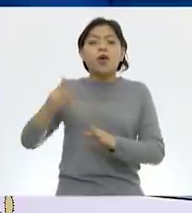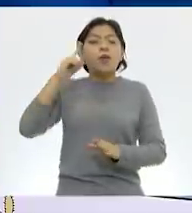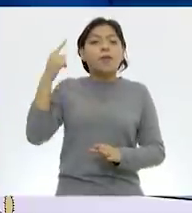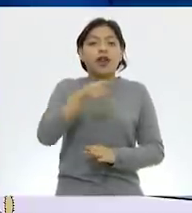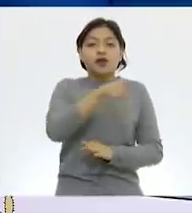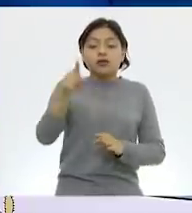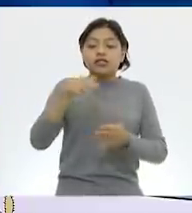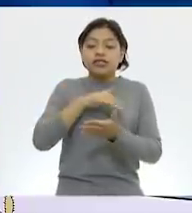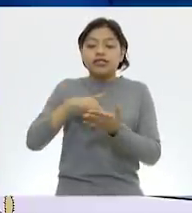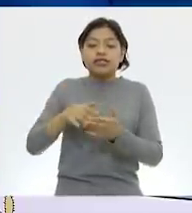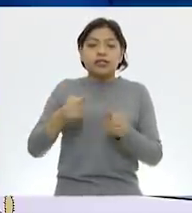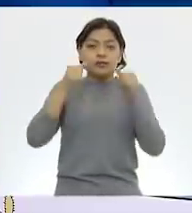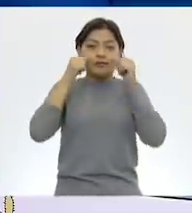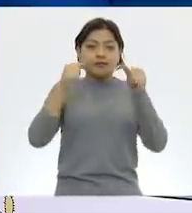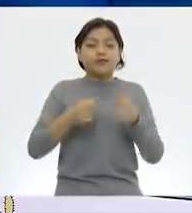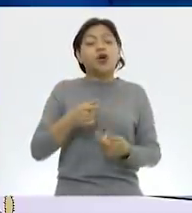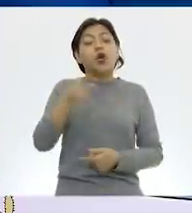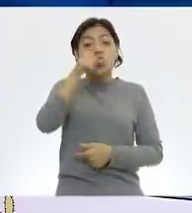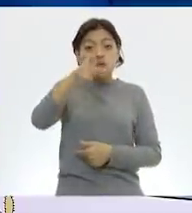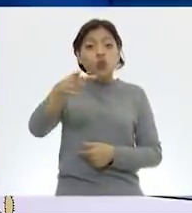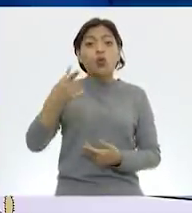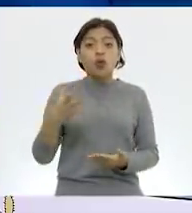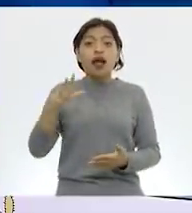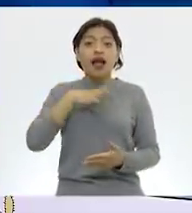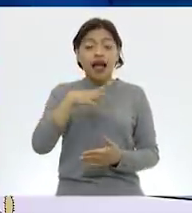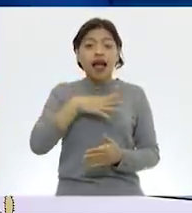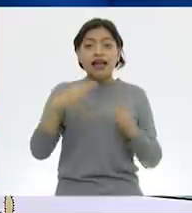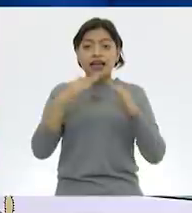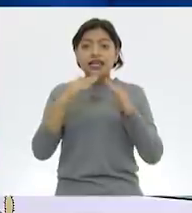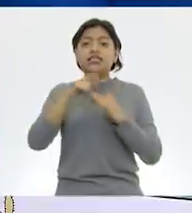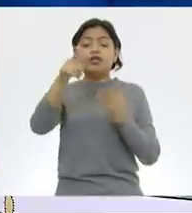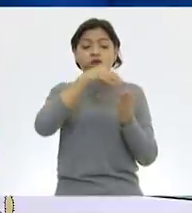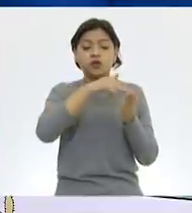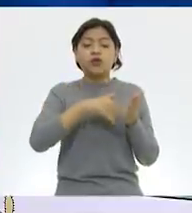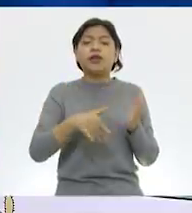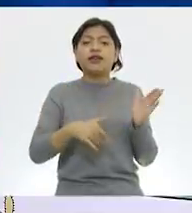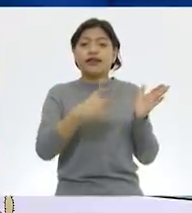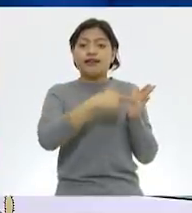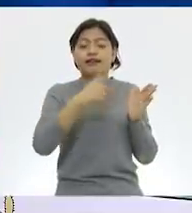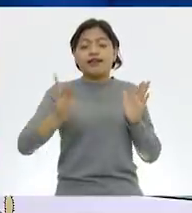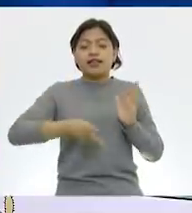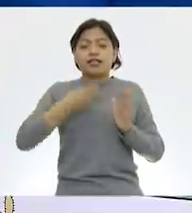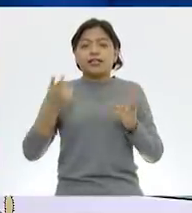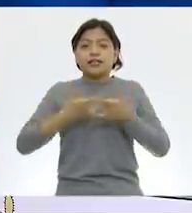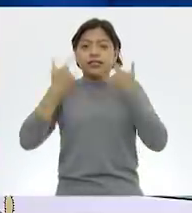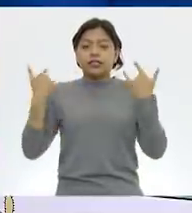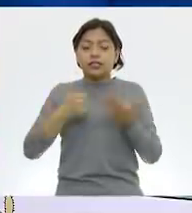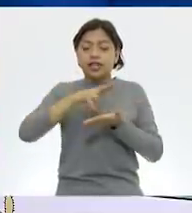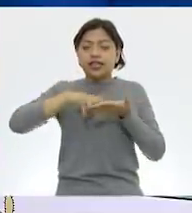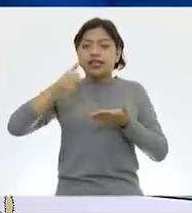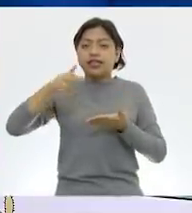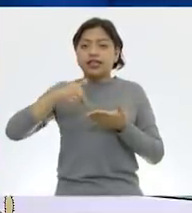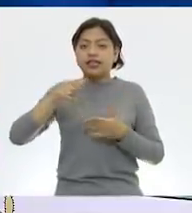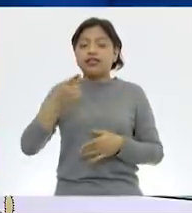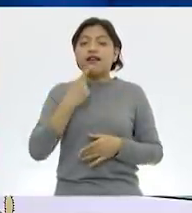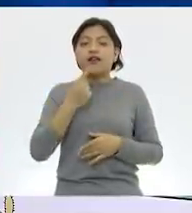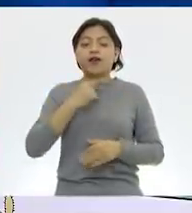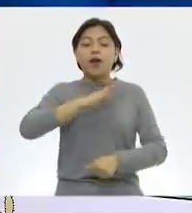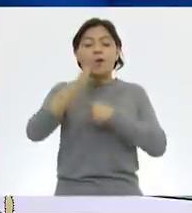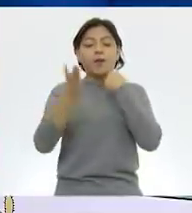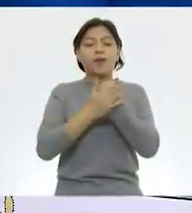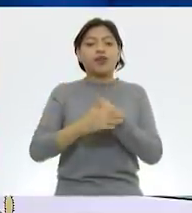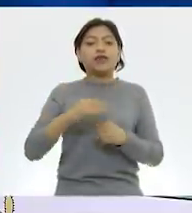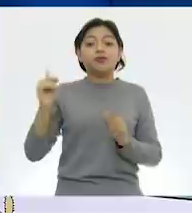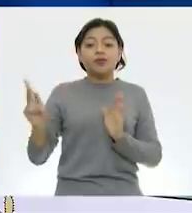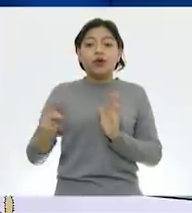del lector. Te invito a que en casa vuelvas a leer La tinta roja, porque, como dije, lo analizaremos en la